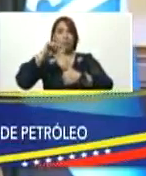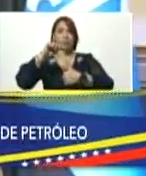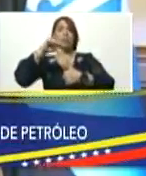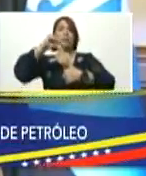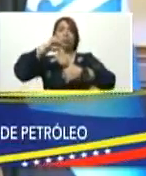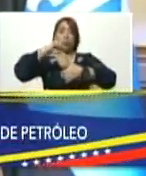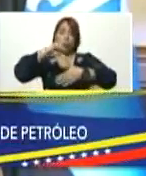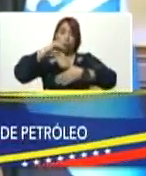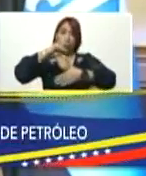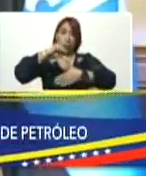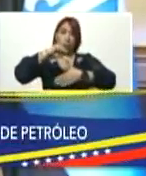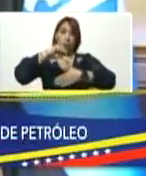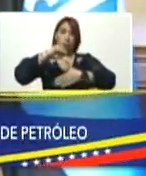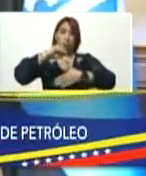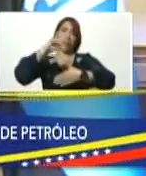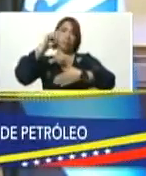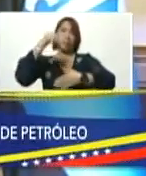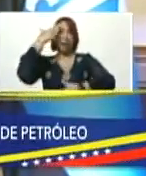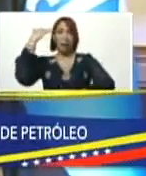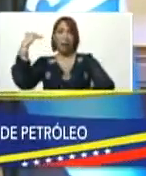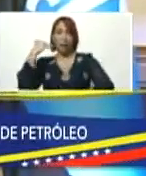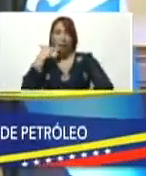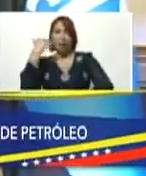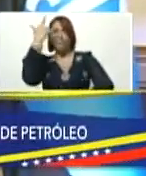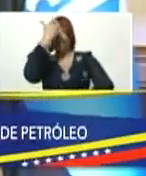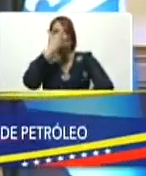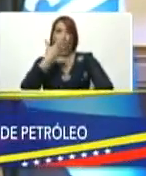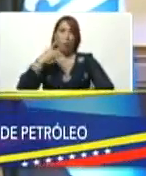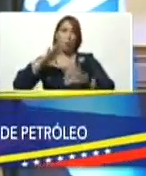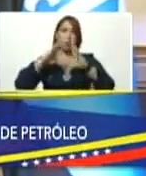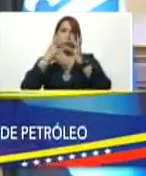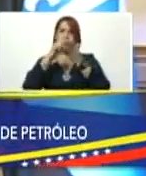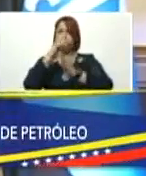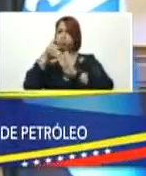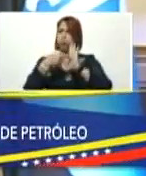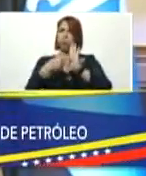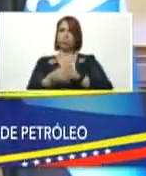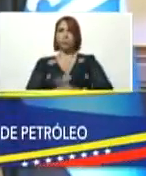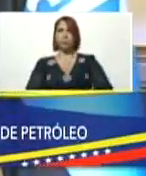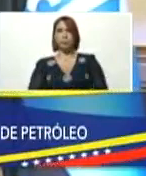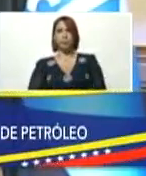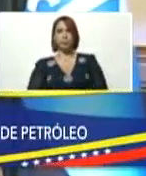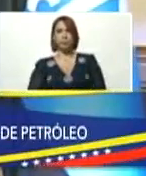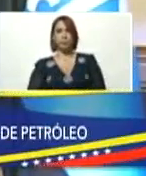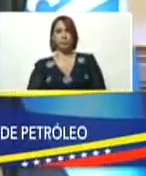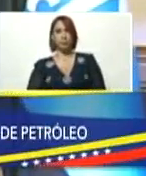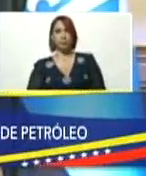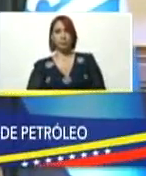Sudamérica, al Asia, al África, al mundo entero.